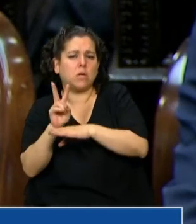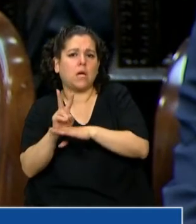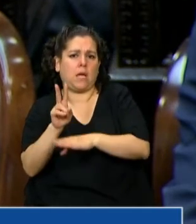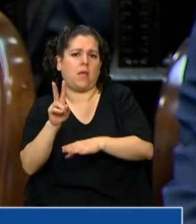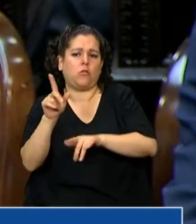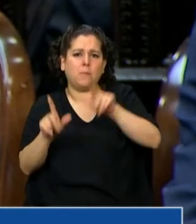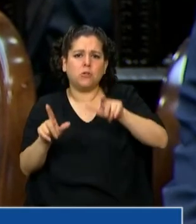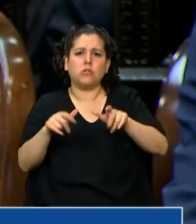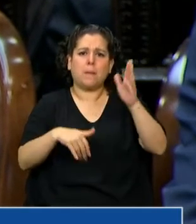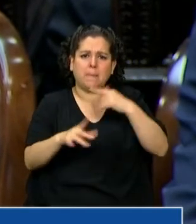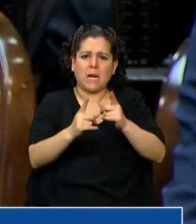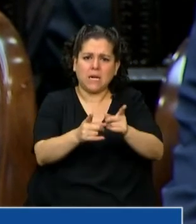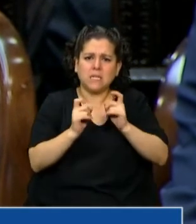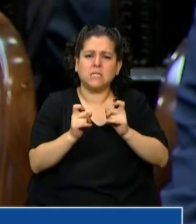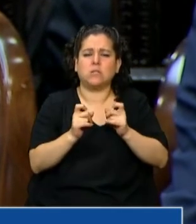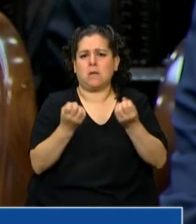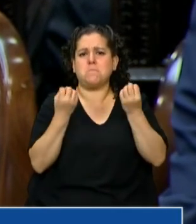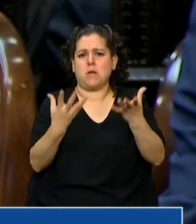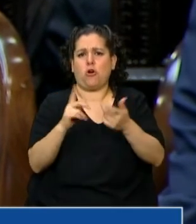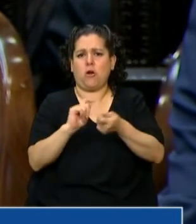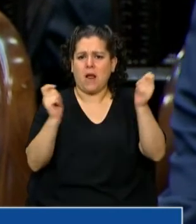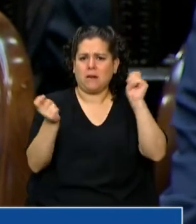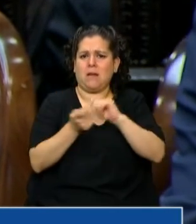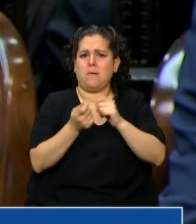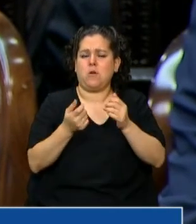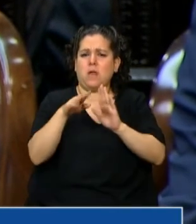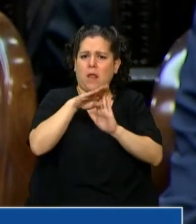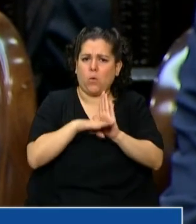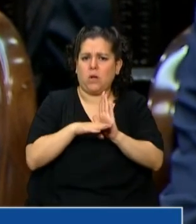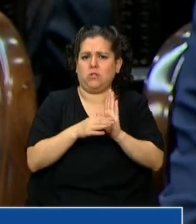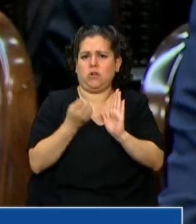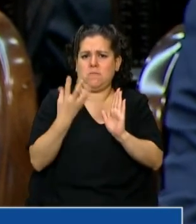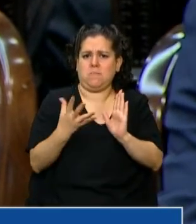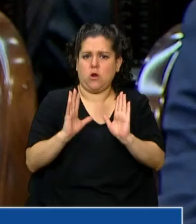más débil, corregir esa asimetría y generando regulaciones. La mejor